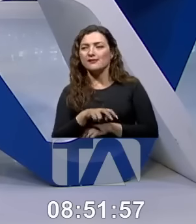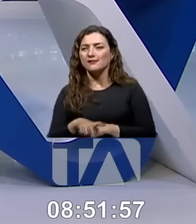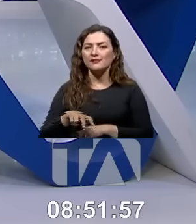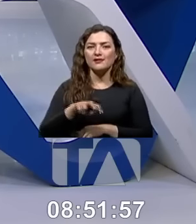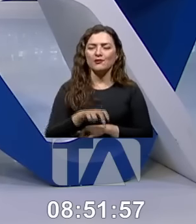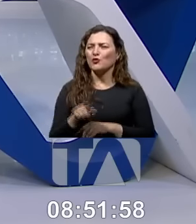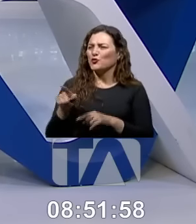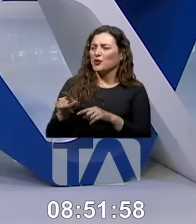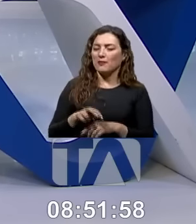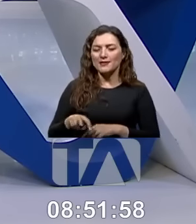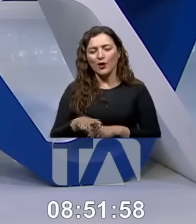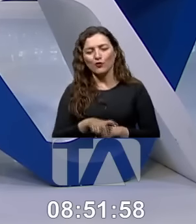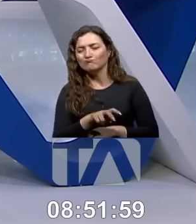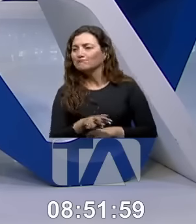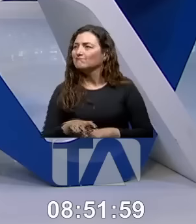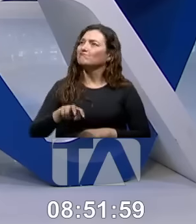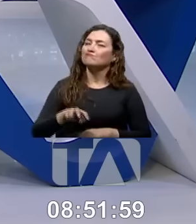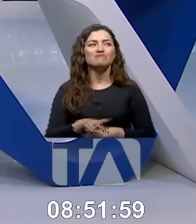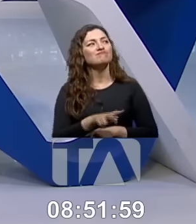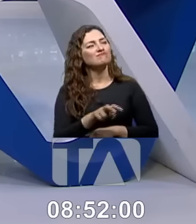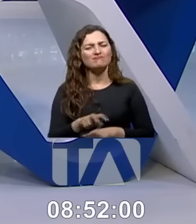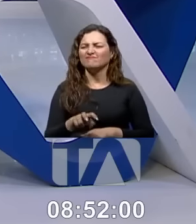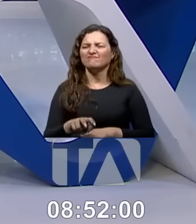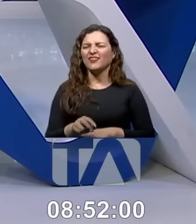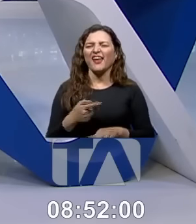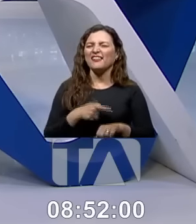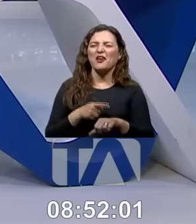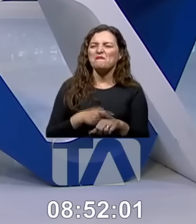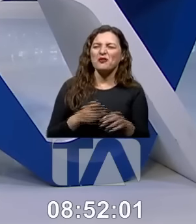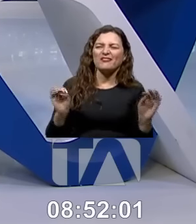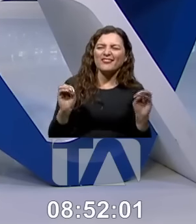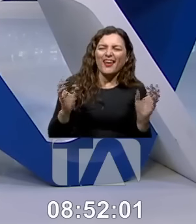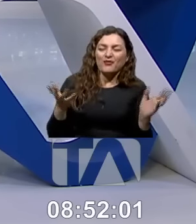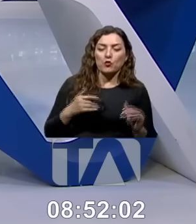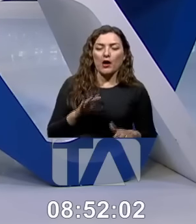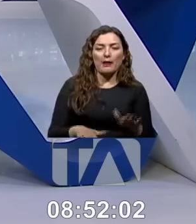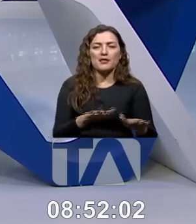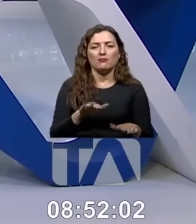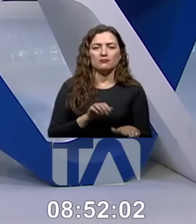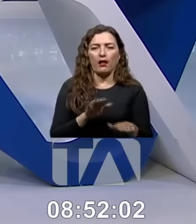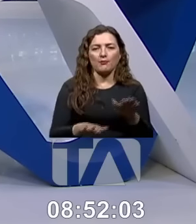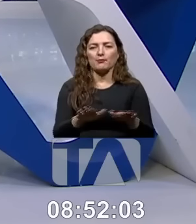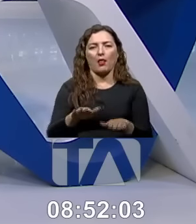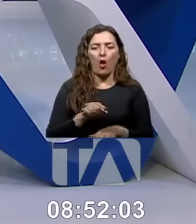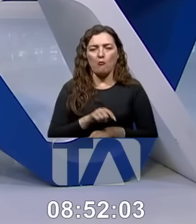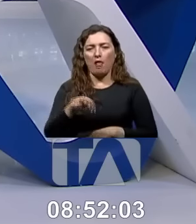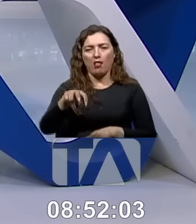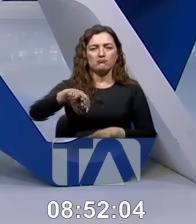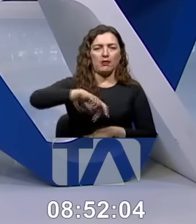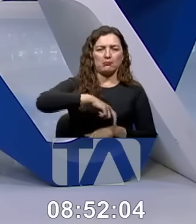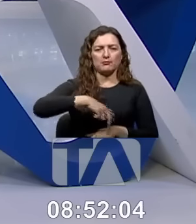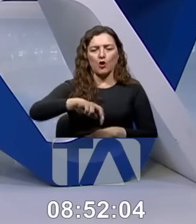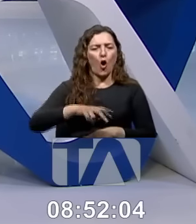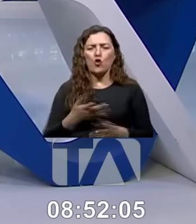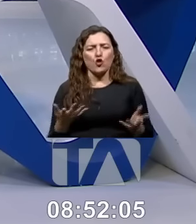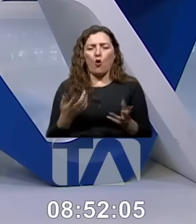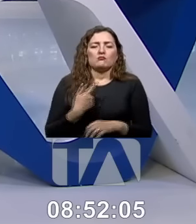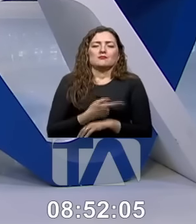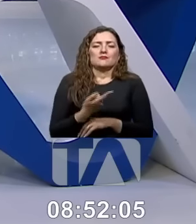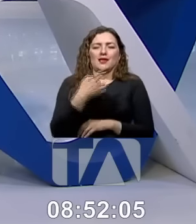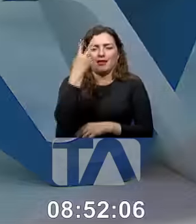tiempo no dan un paseo? Solo porque sí, no porque te hay que caminar de un lado al otro, no, sino darse ese tiempo, esos 30 minutitos, llevar